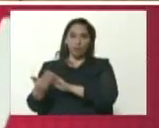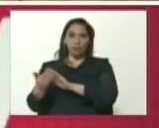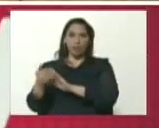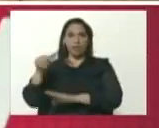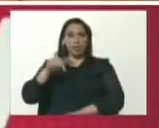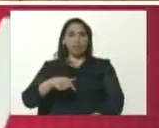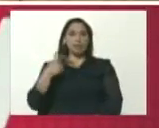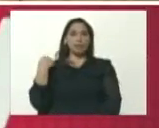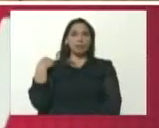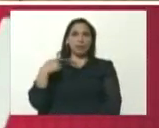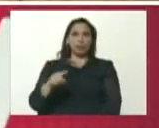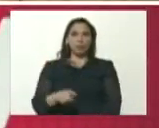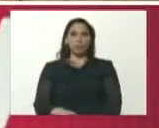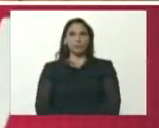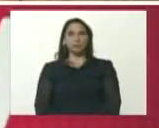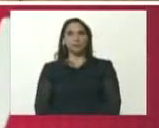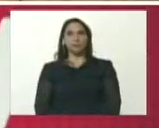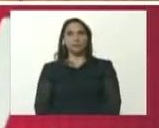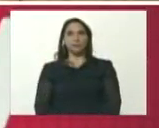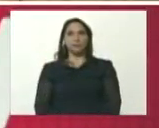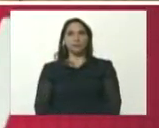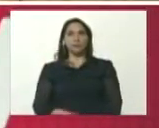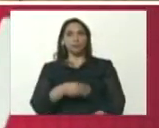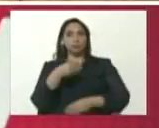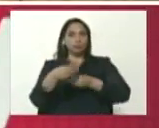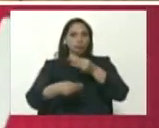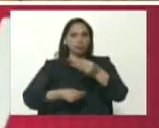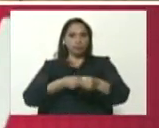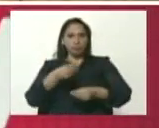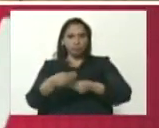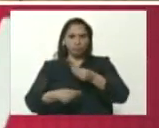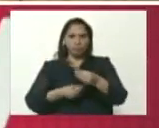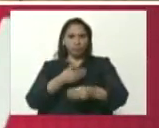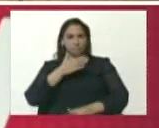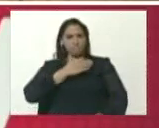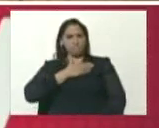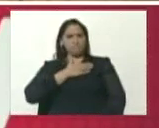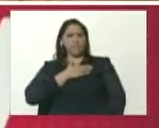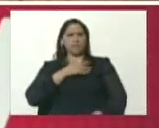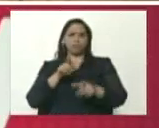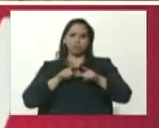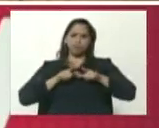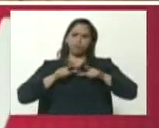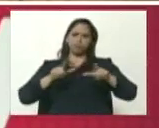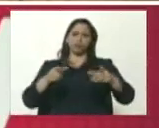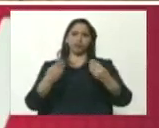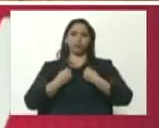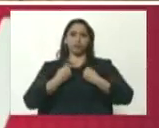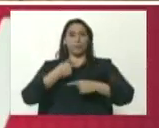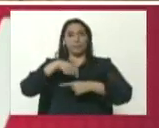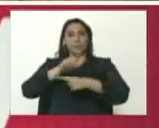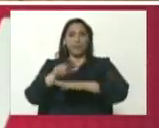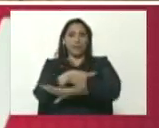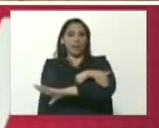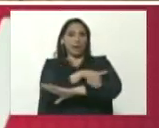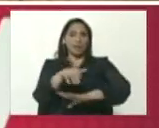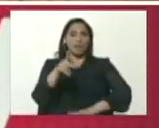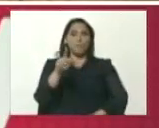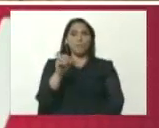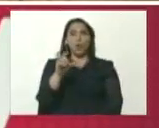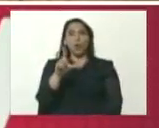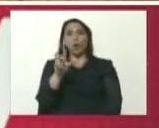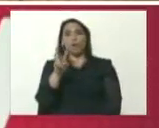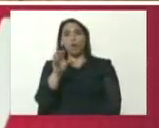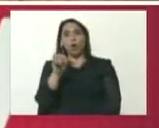tengo, presidente, lo que hemos hecho, lo que he hecho yo en mi sector. Primera calle, El Polvorín,